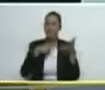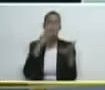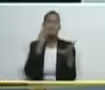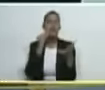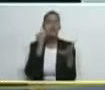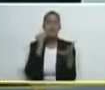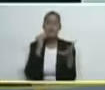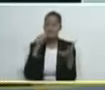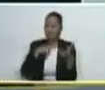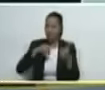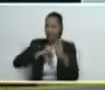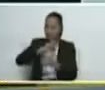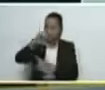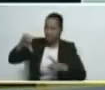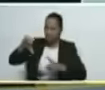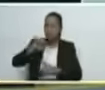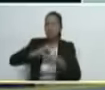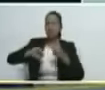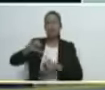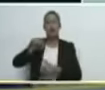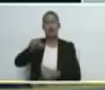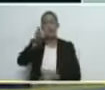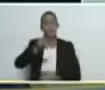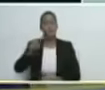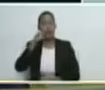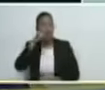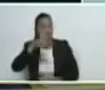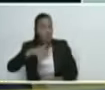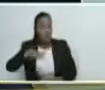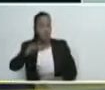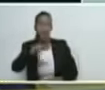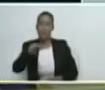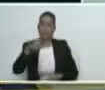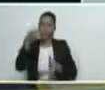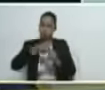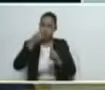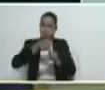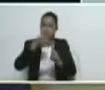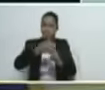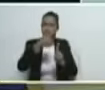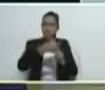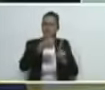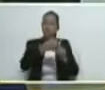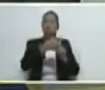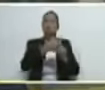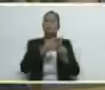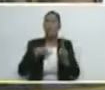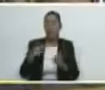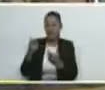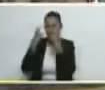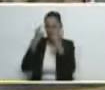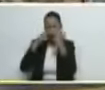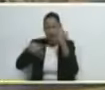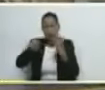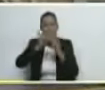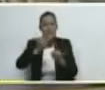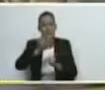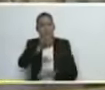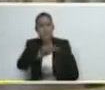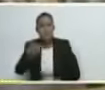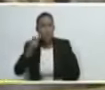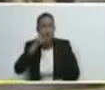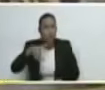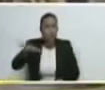y que ha sido el pueblo, con su persistencia y perseverancia, mi maestro intelectual, mi